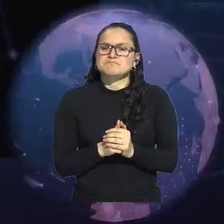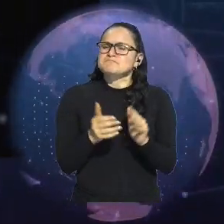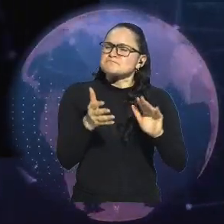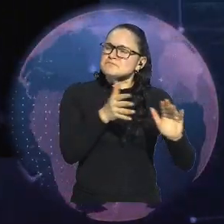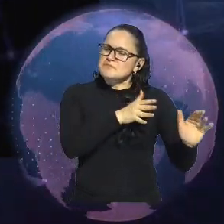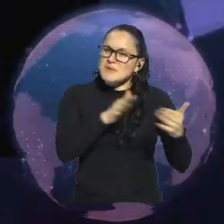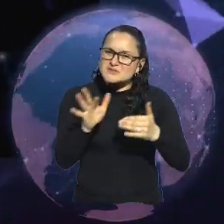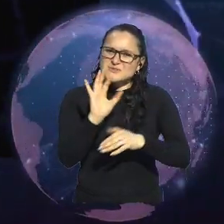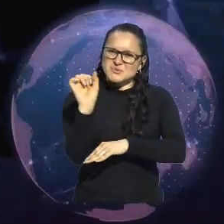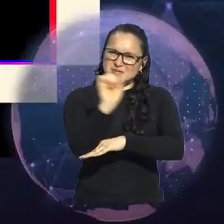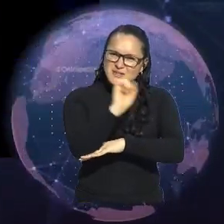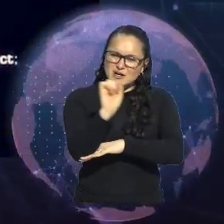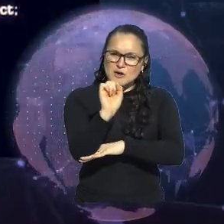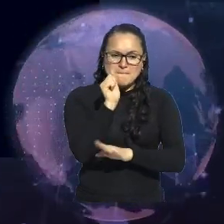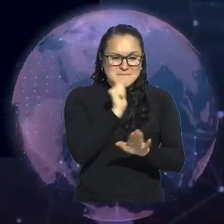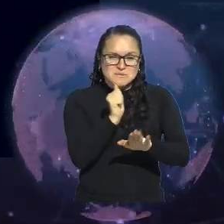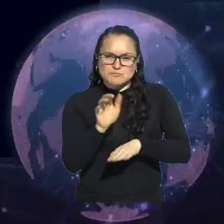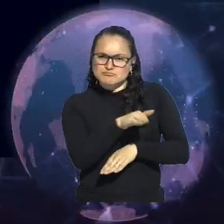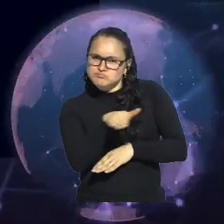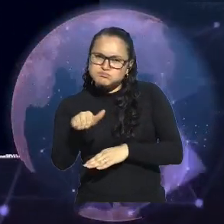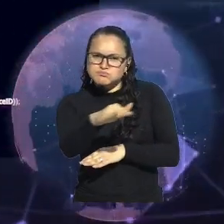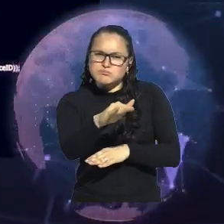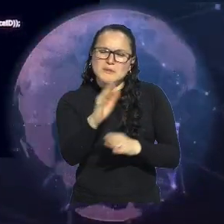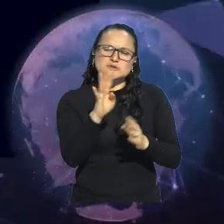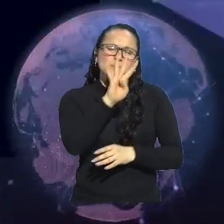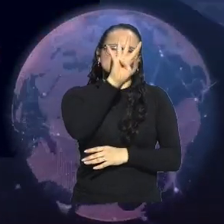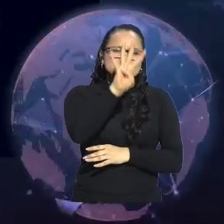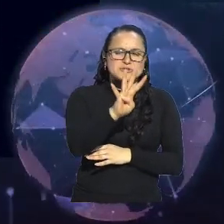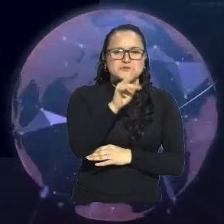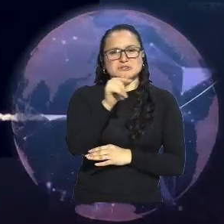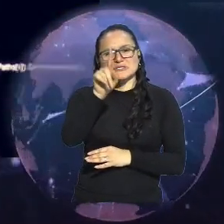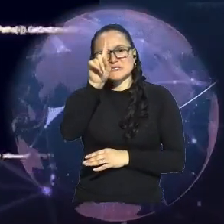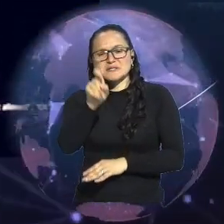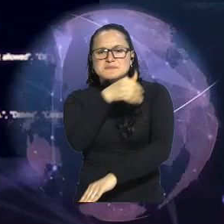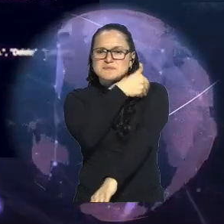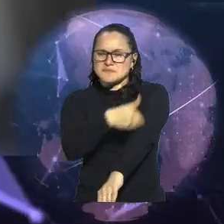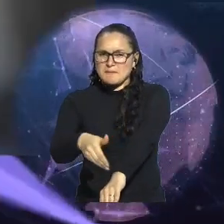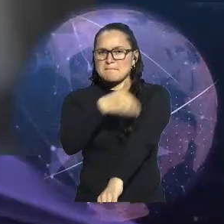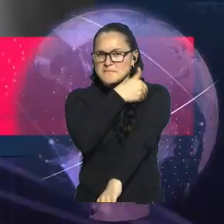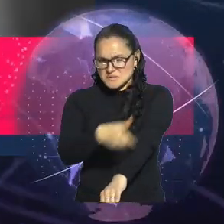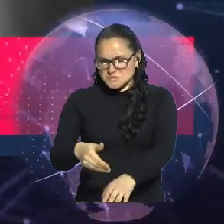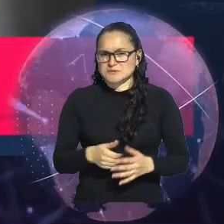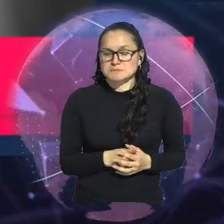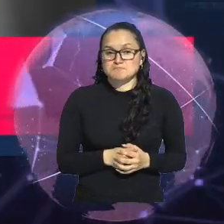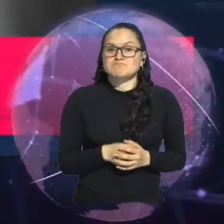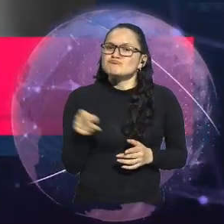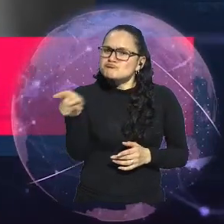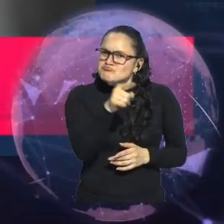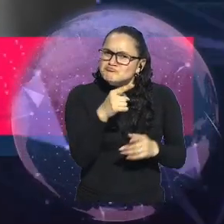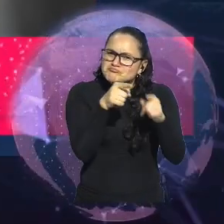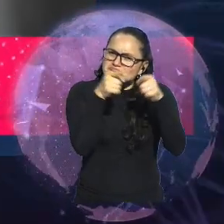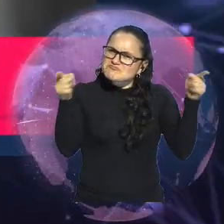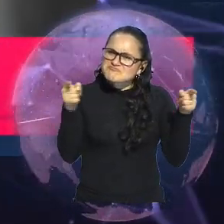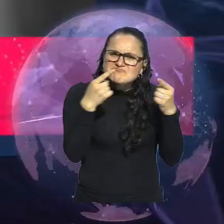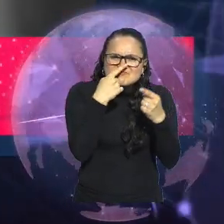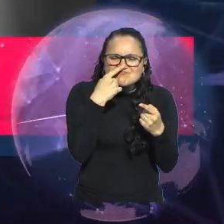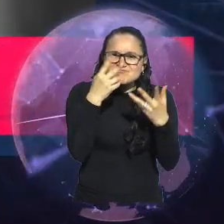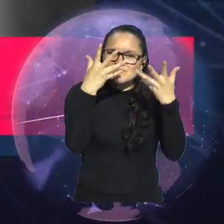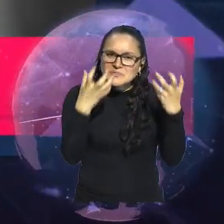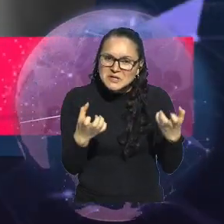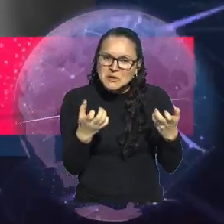carros autónomos alcance de los 416 billones interesados pueden consultar el monitoreo